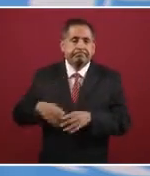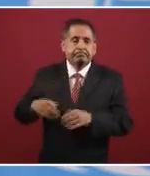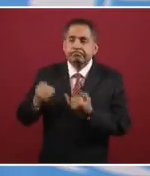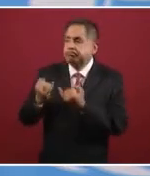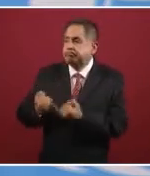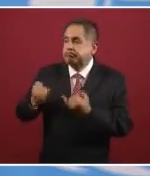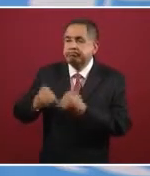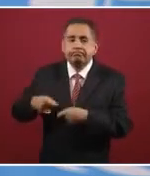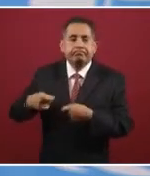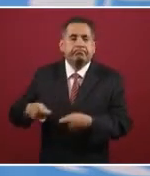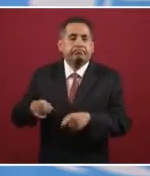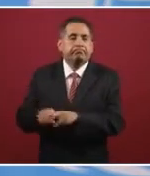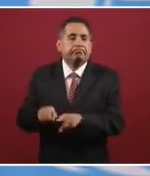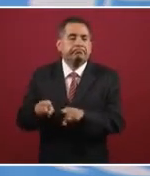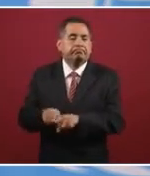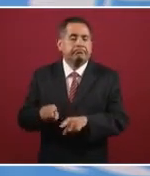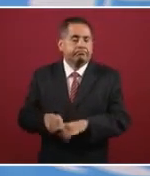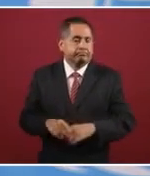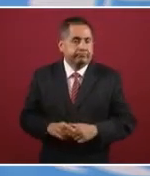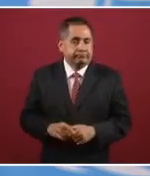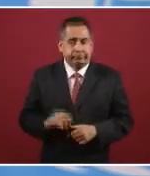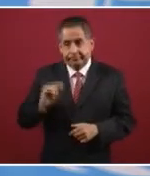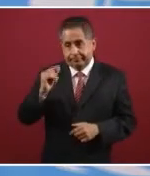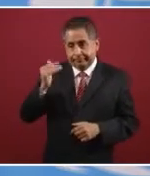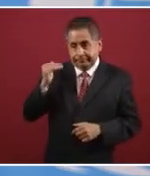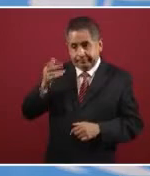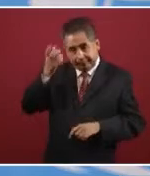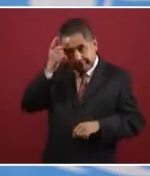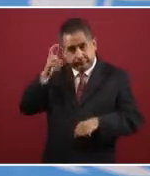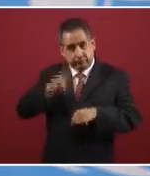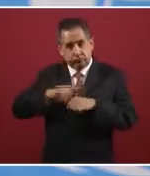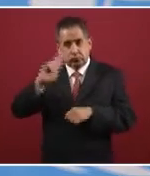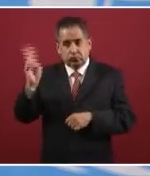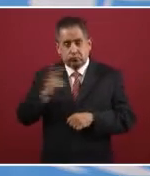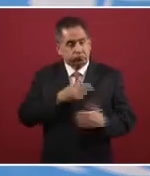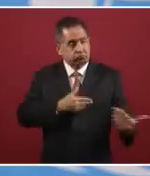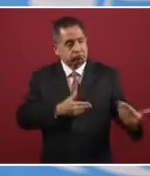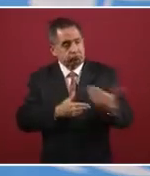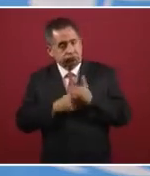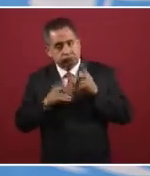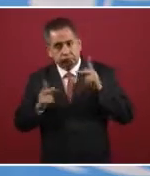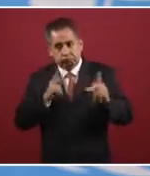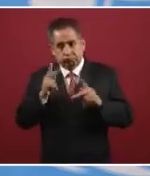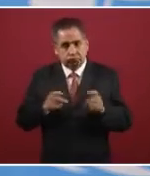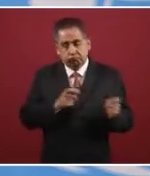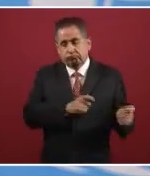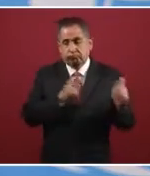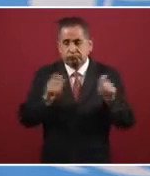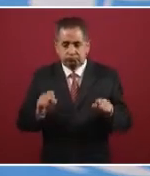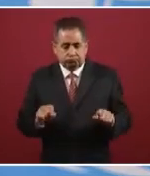poco, precisamente, el rector de la UNAM me visitó, me trajo una tabla